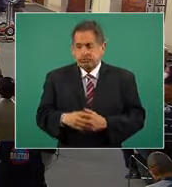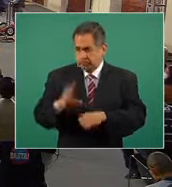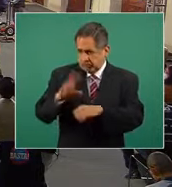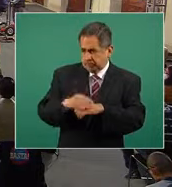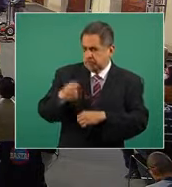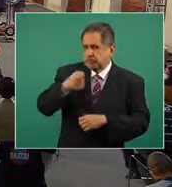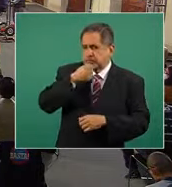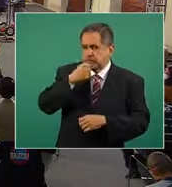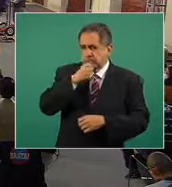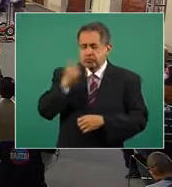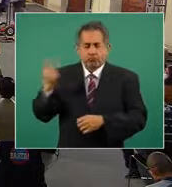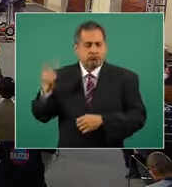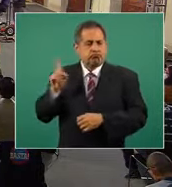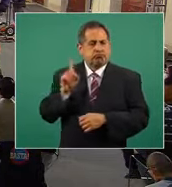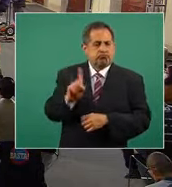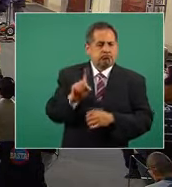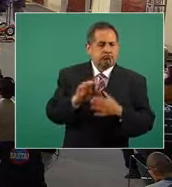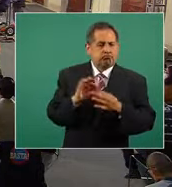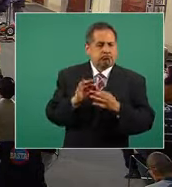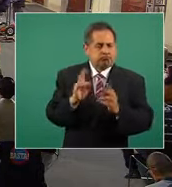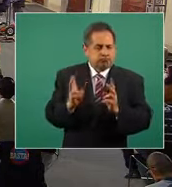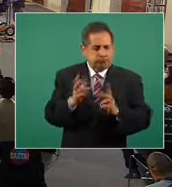un mejor.